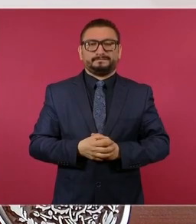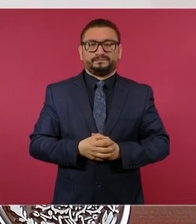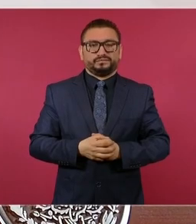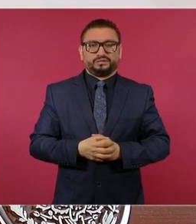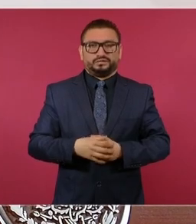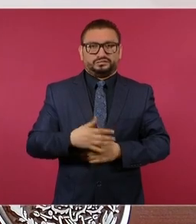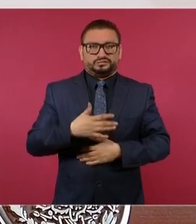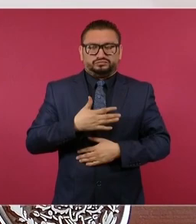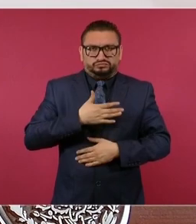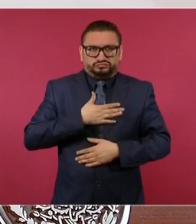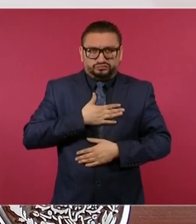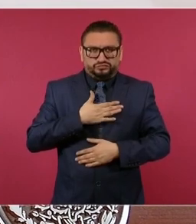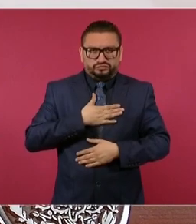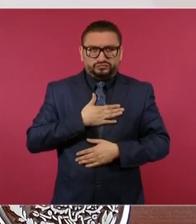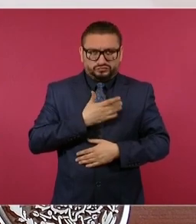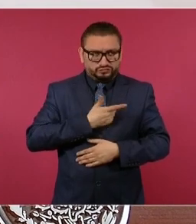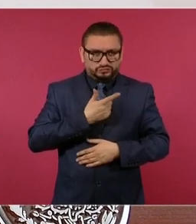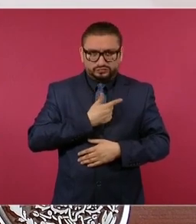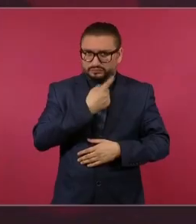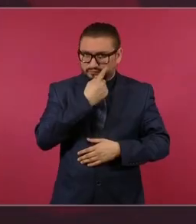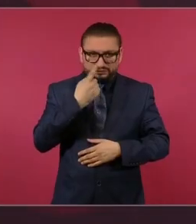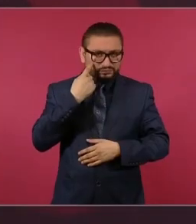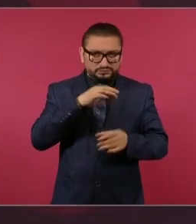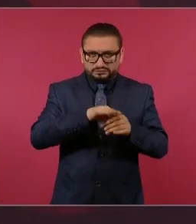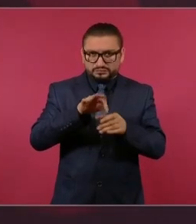Yo soy demócrata.